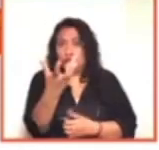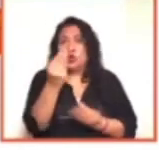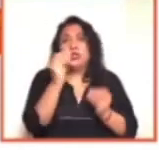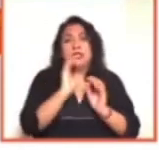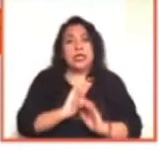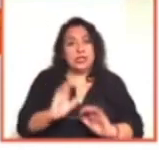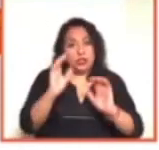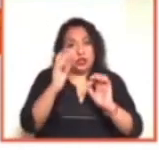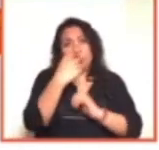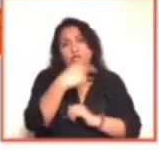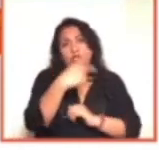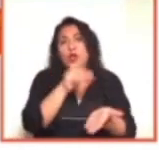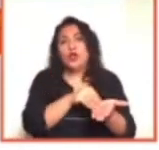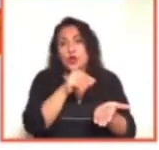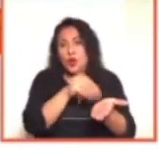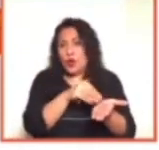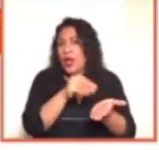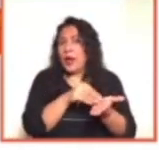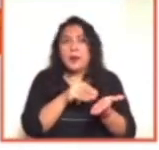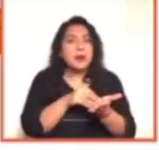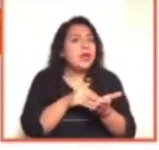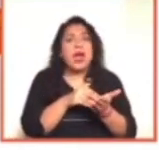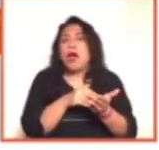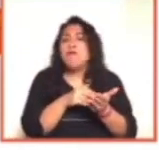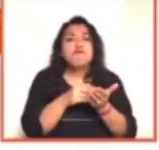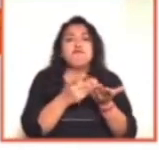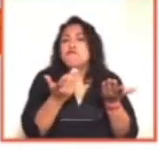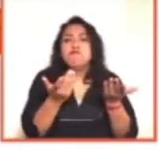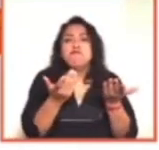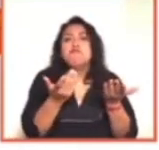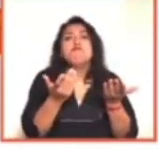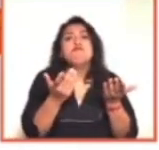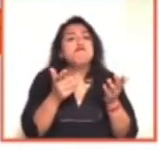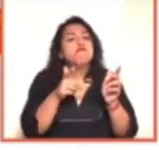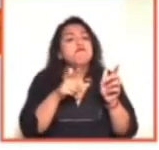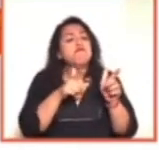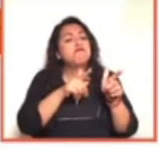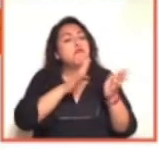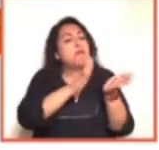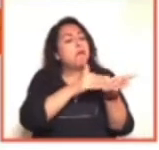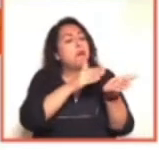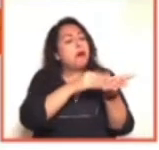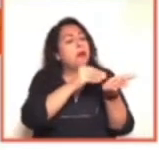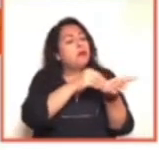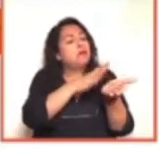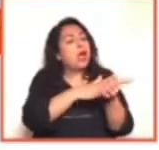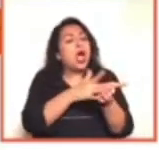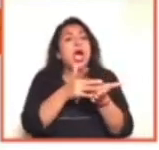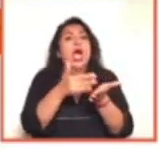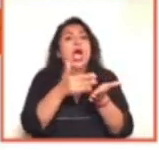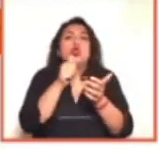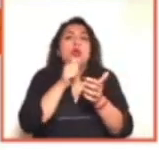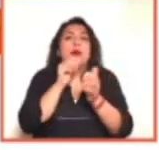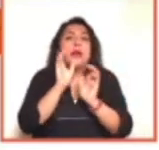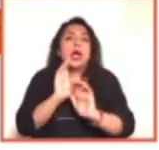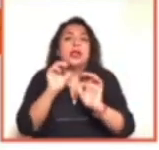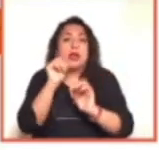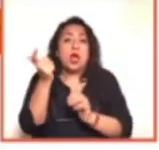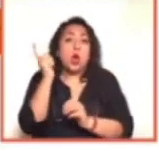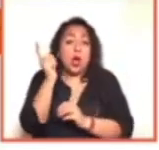todavía siguen sin ser interpretadas, todavía siguen solamente en el papel, así que esperaremos que la pandemia también nos